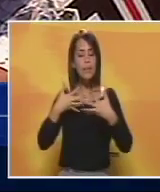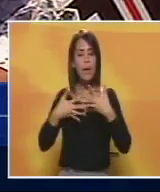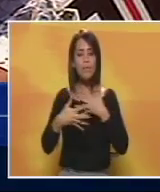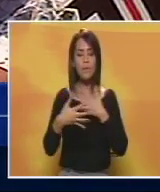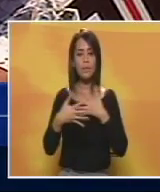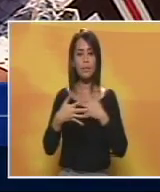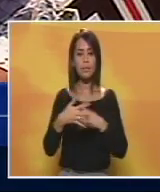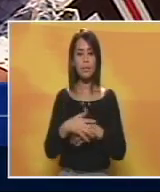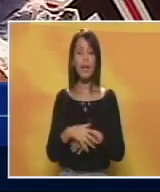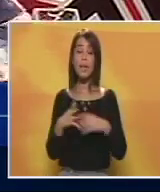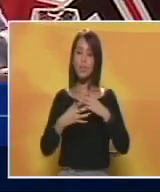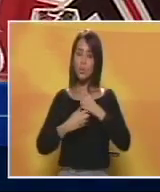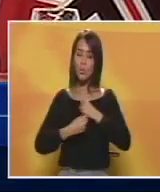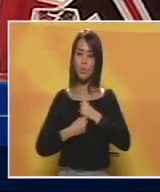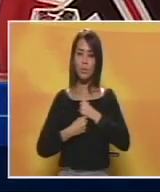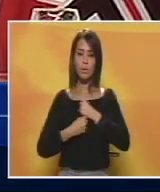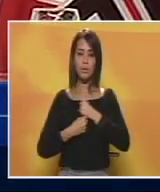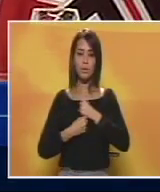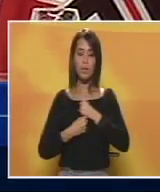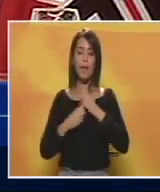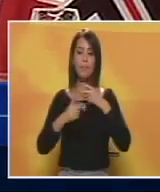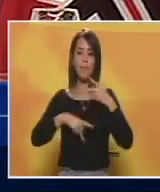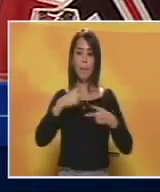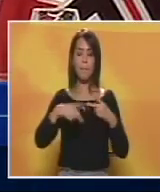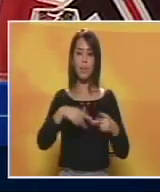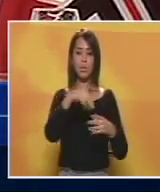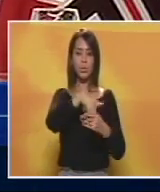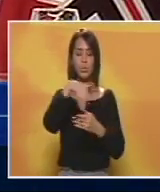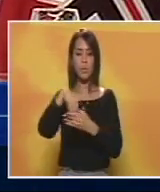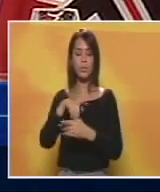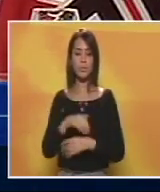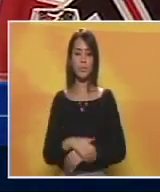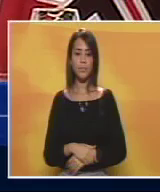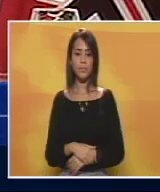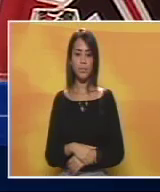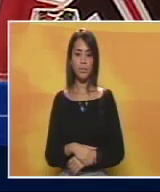transparencia y la confianza del proceso electoral.